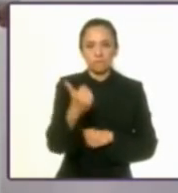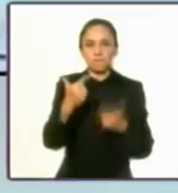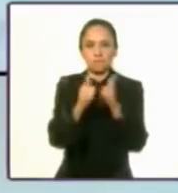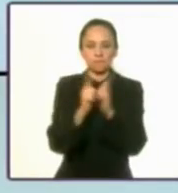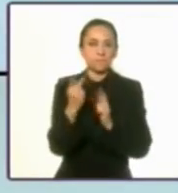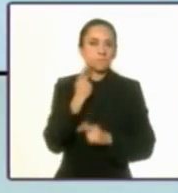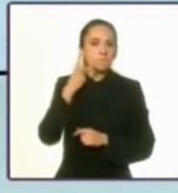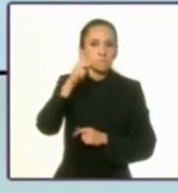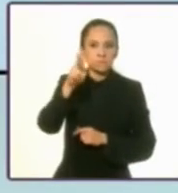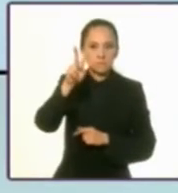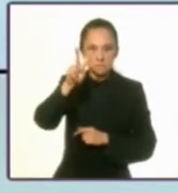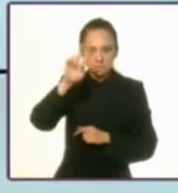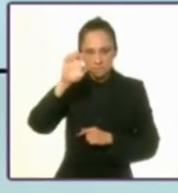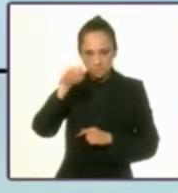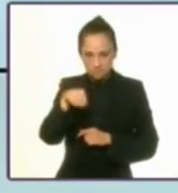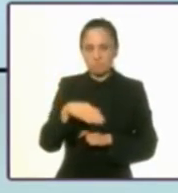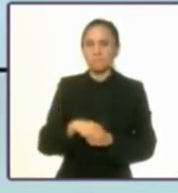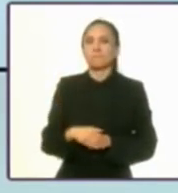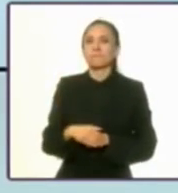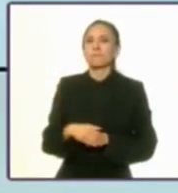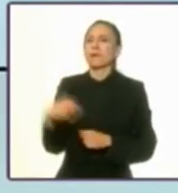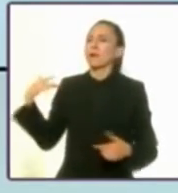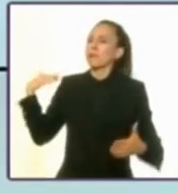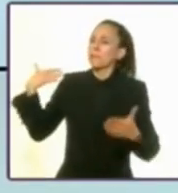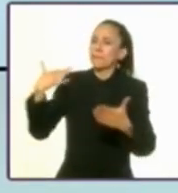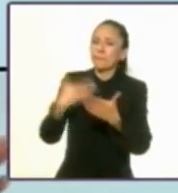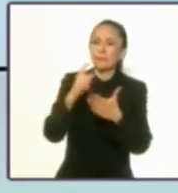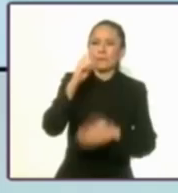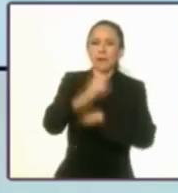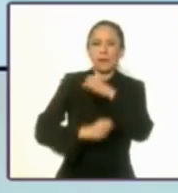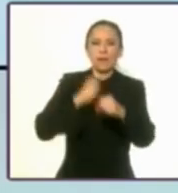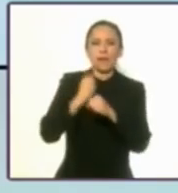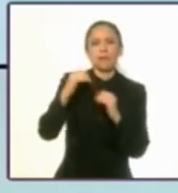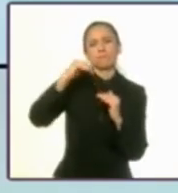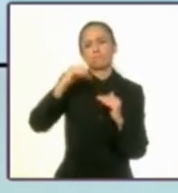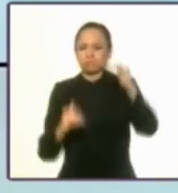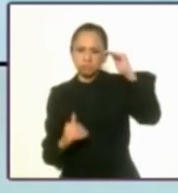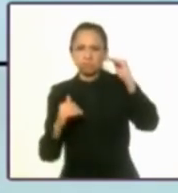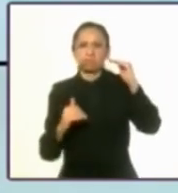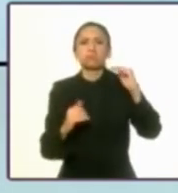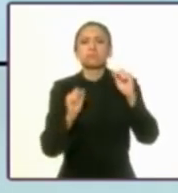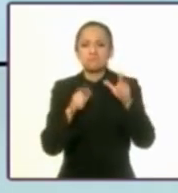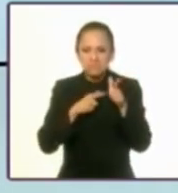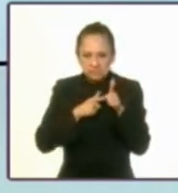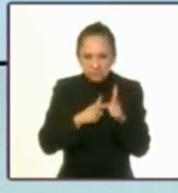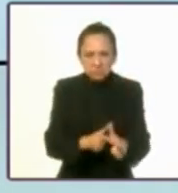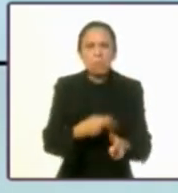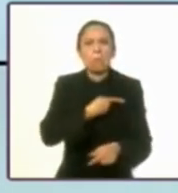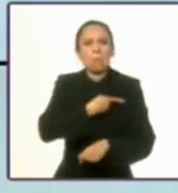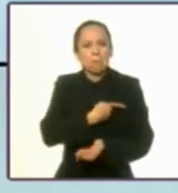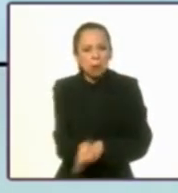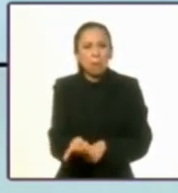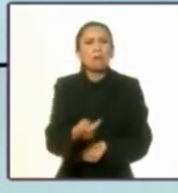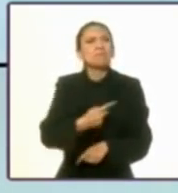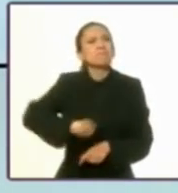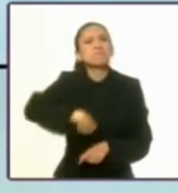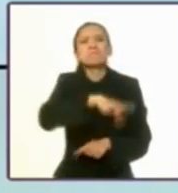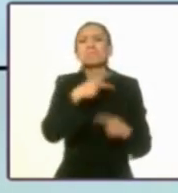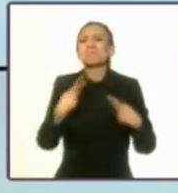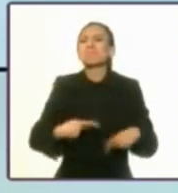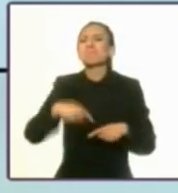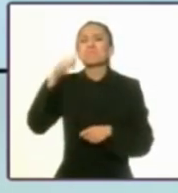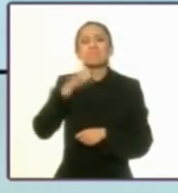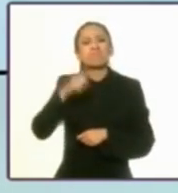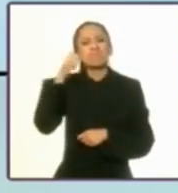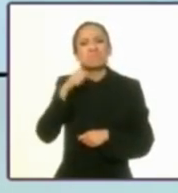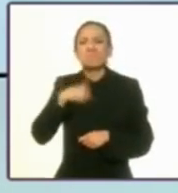gracias 20 años de desigualdad y de pobreza son suficientes nos han robado nos han mentido y si